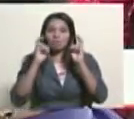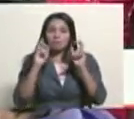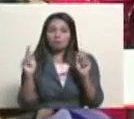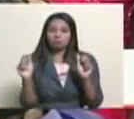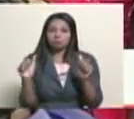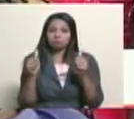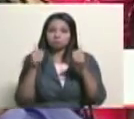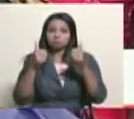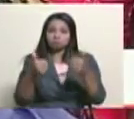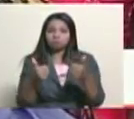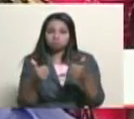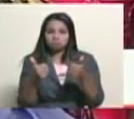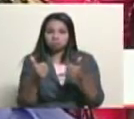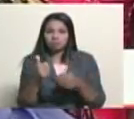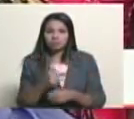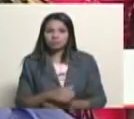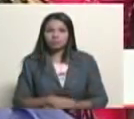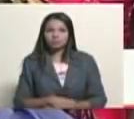priorizados.